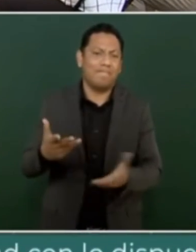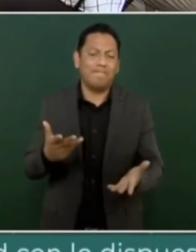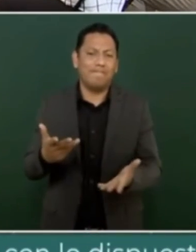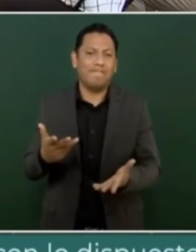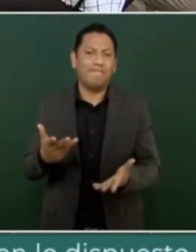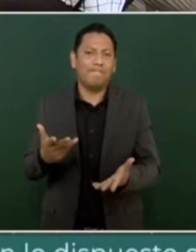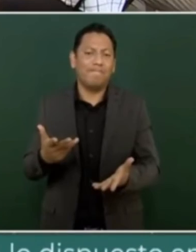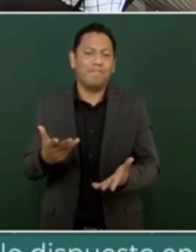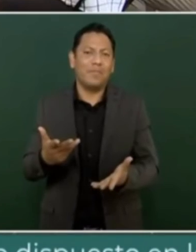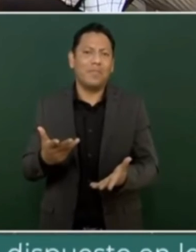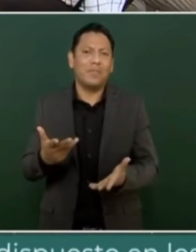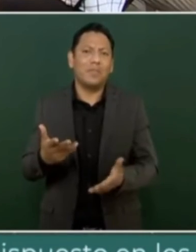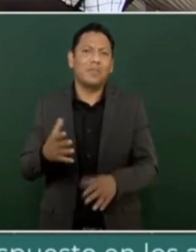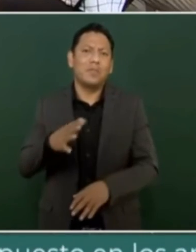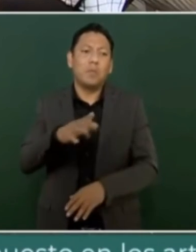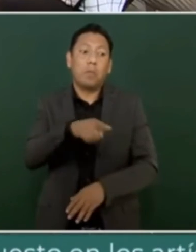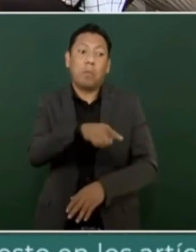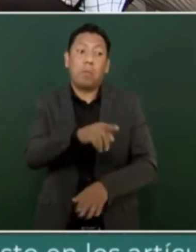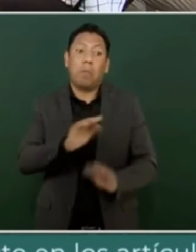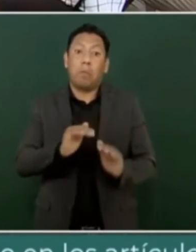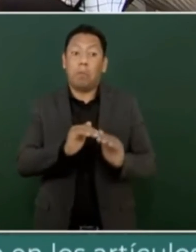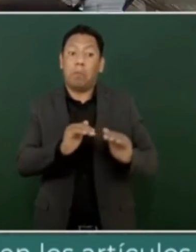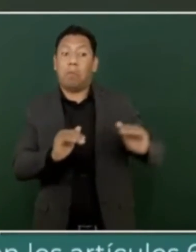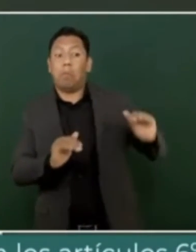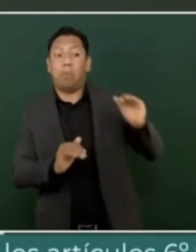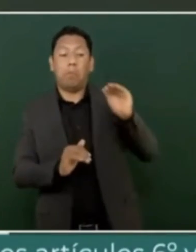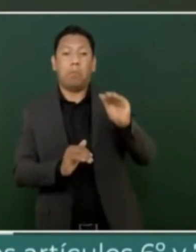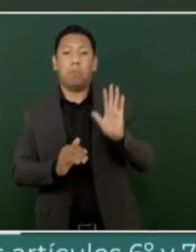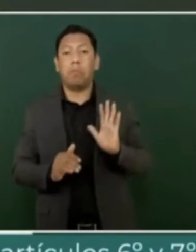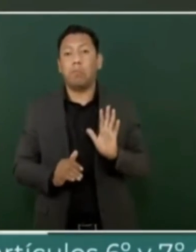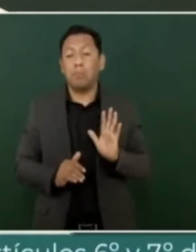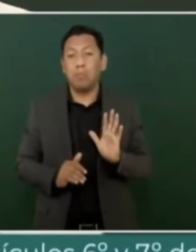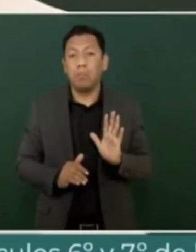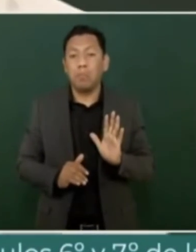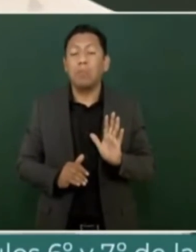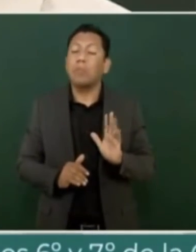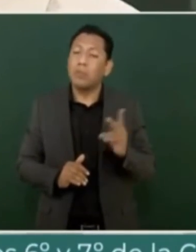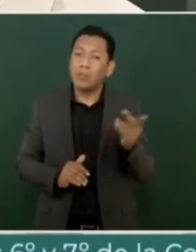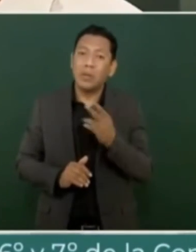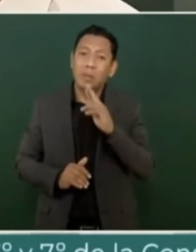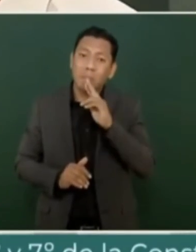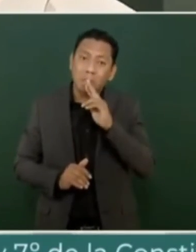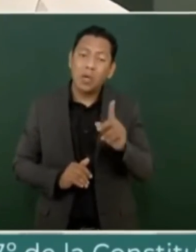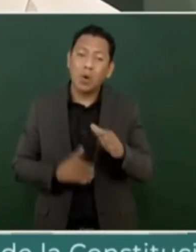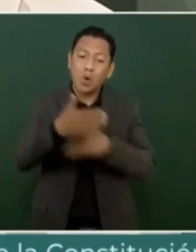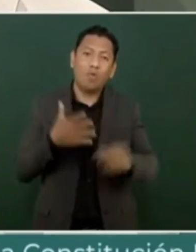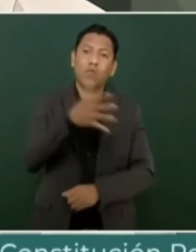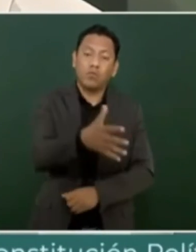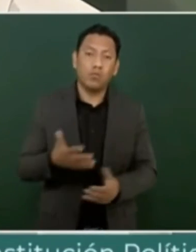Son pueblos extraordinarios que merecen un mejor destino.